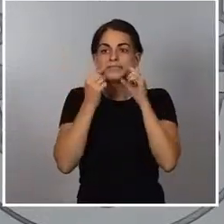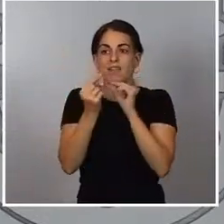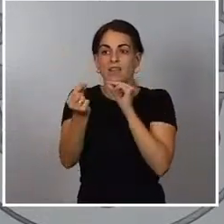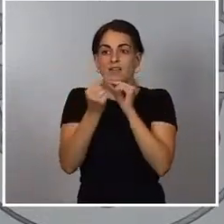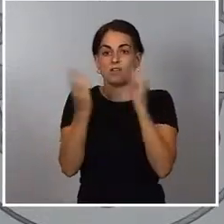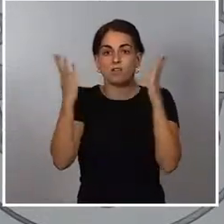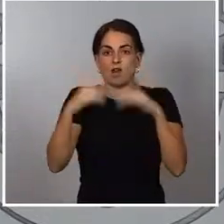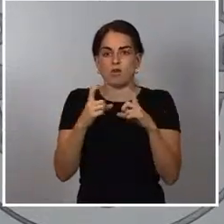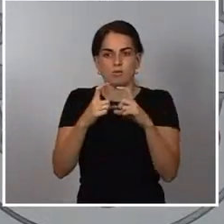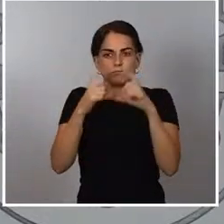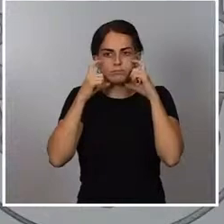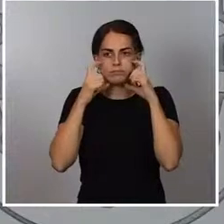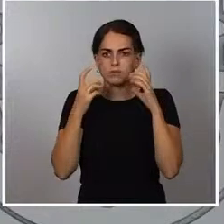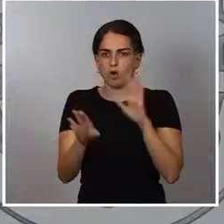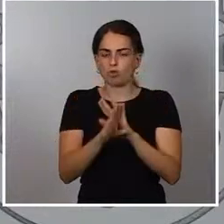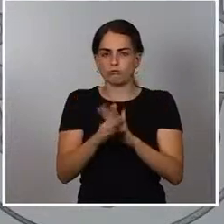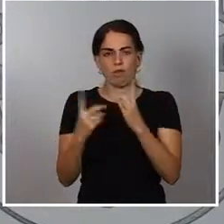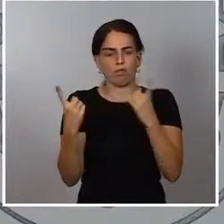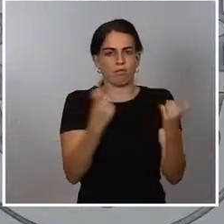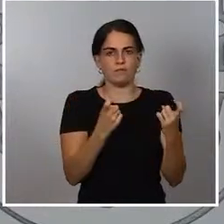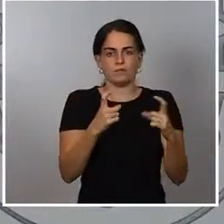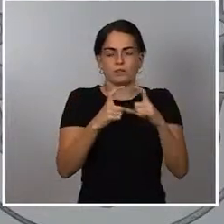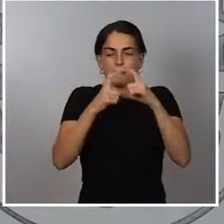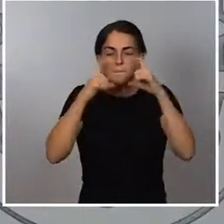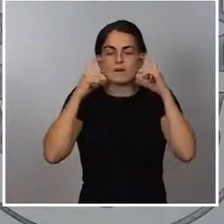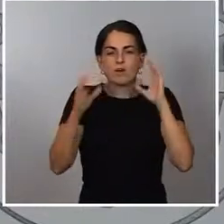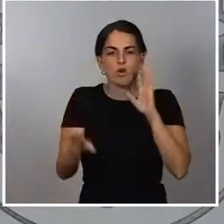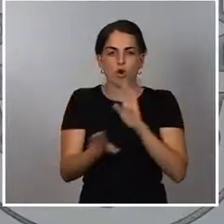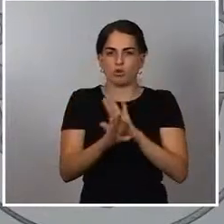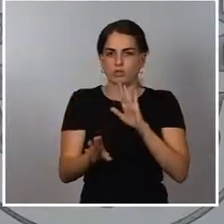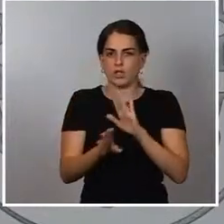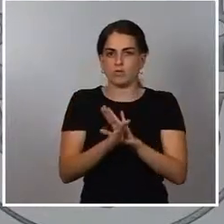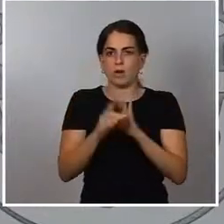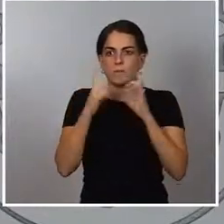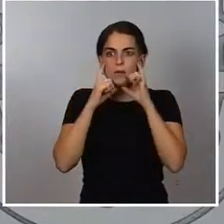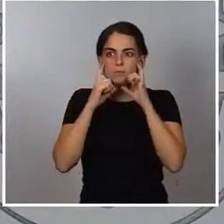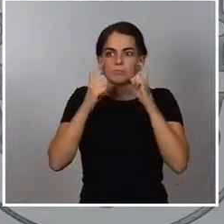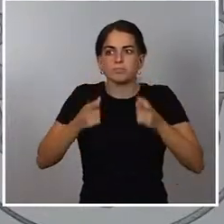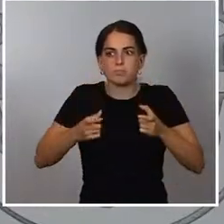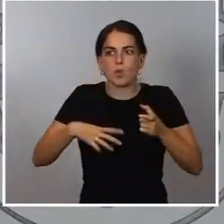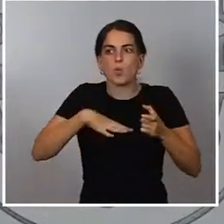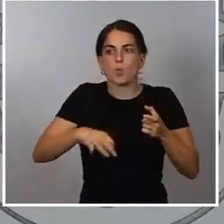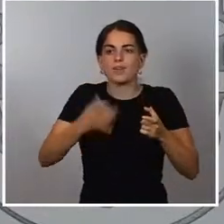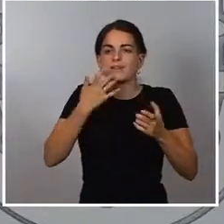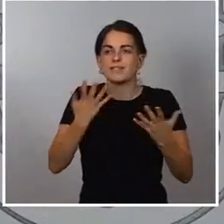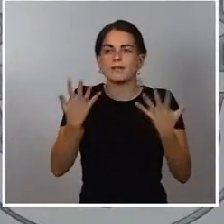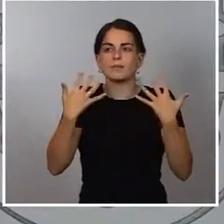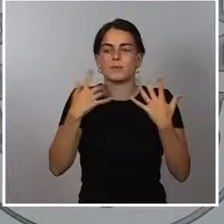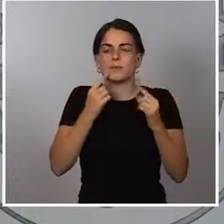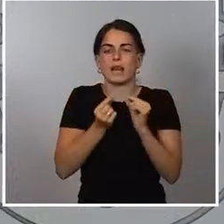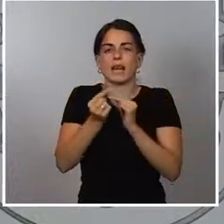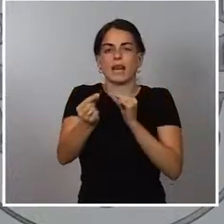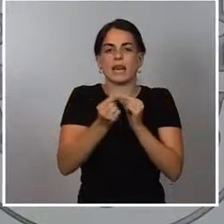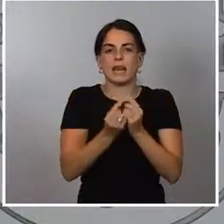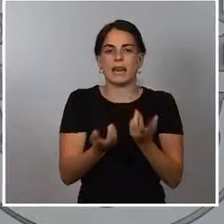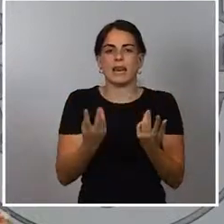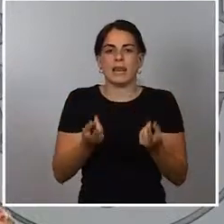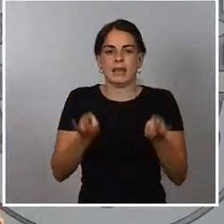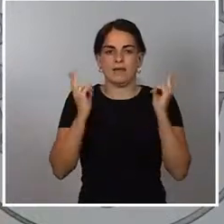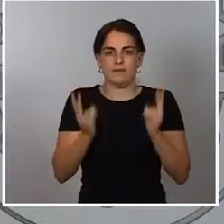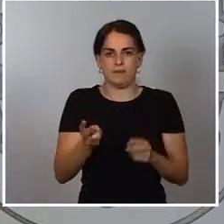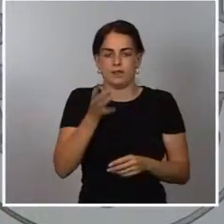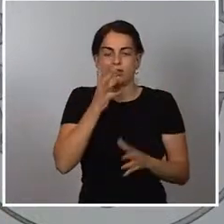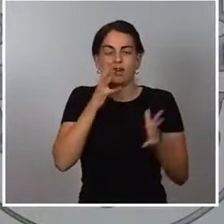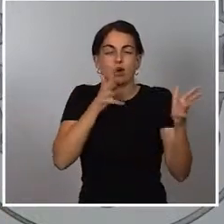que la mascarilla sigue con nosotros aunque no siempre puesta o recomendable pues está evidentemente obligatoria si no guardamos la